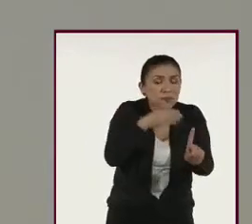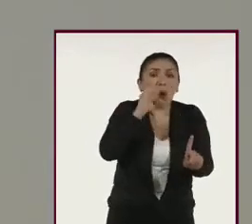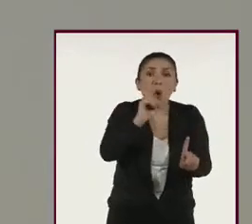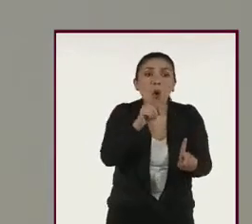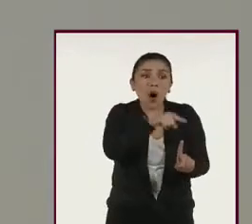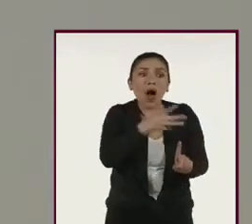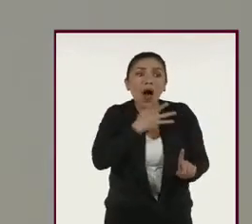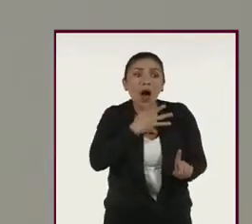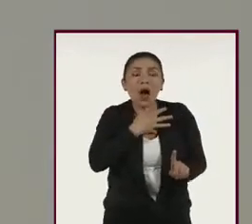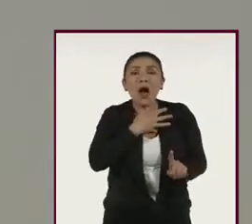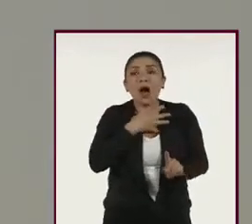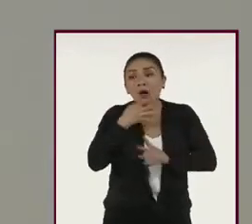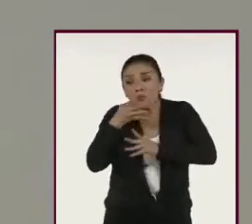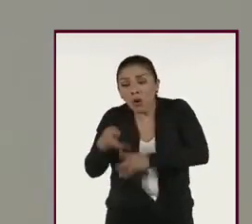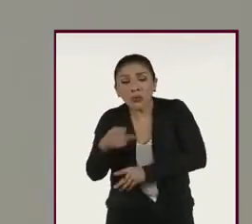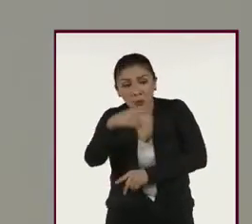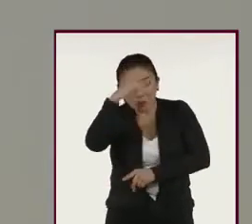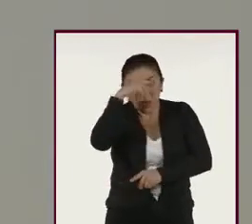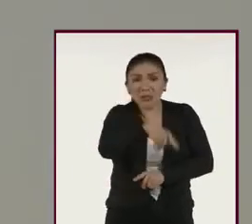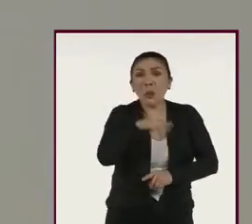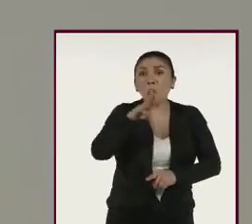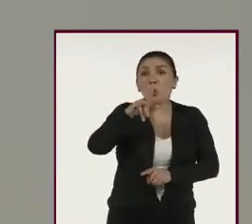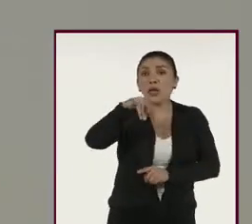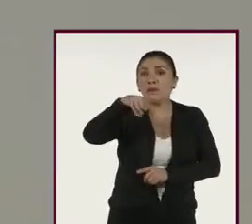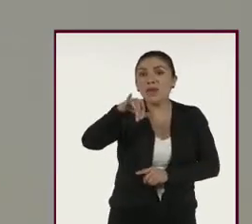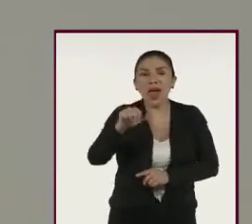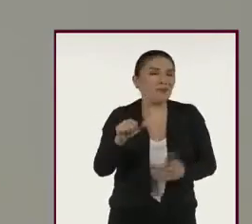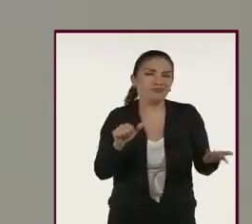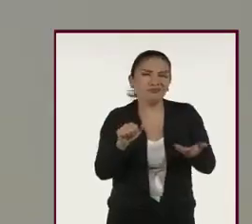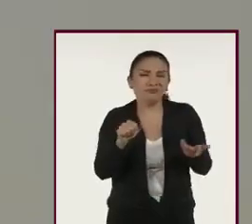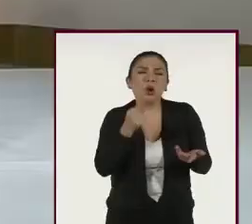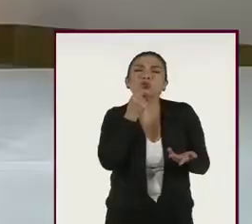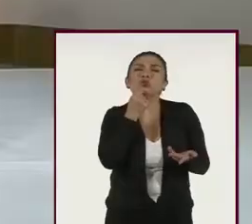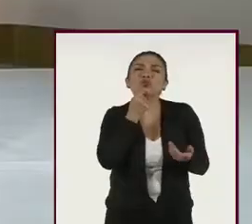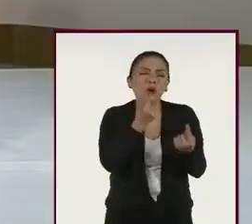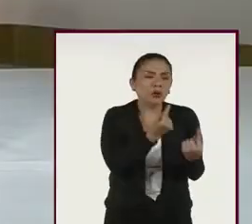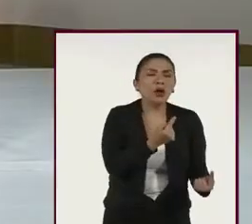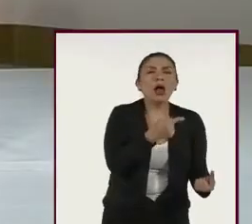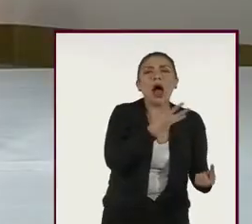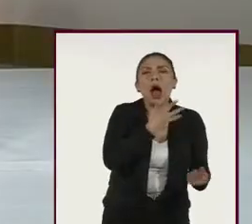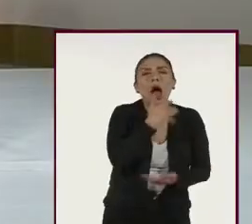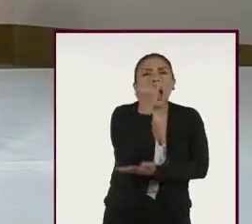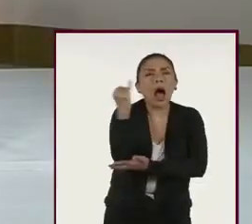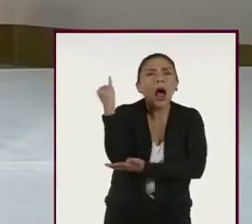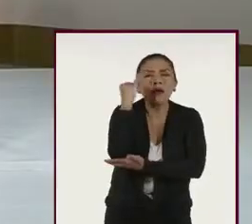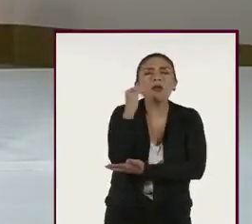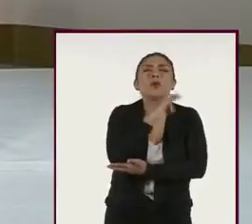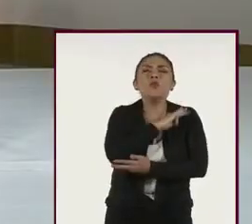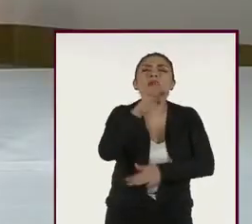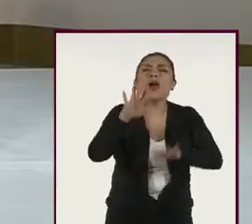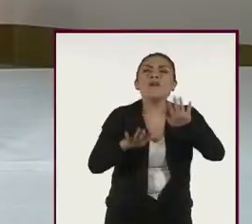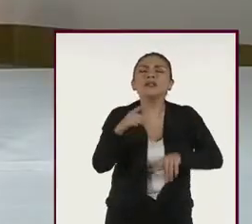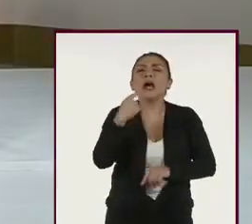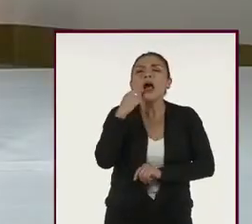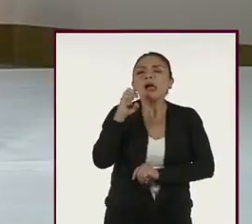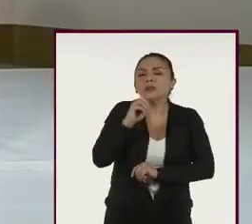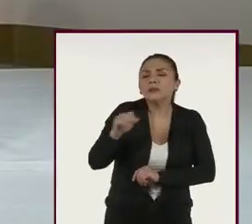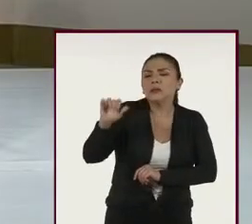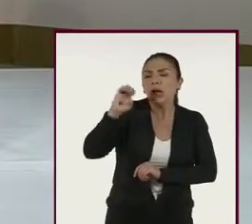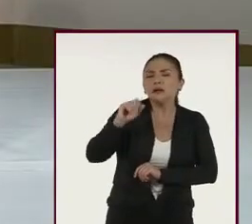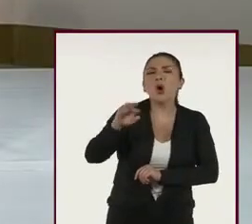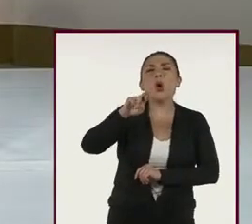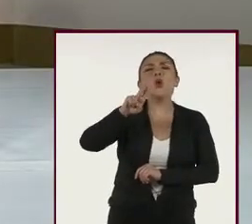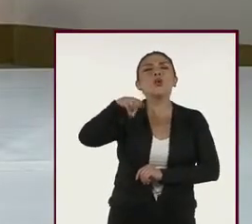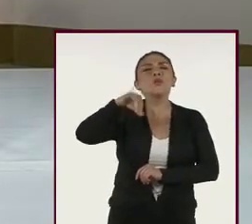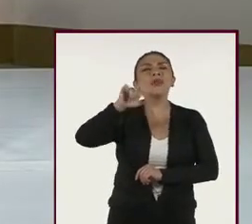llegan a inducir el vómito. En los niños, particularmente en la etapa preescolar, puede llegar a haber también rumiación o regurgitación, que es